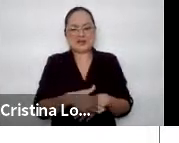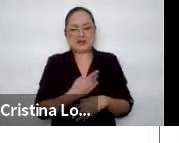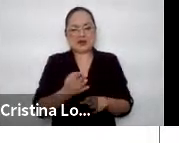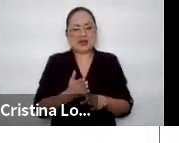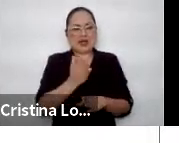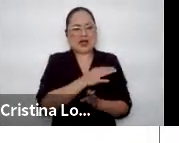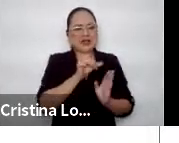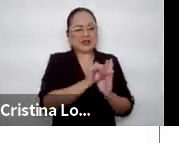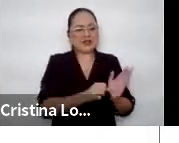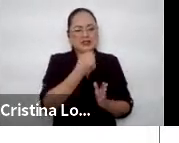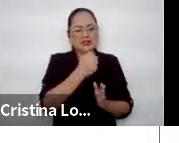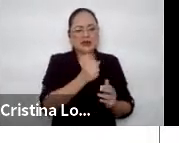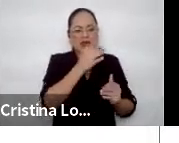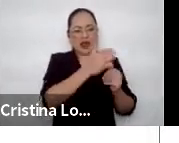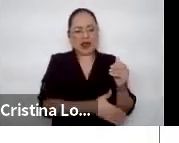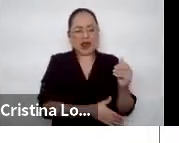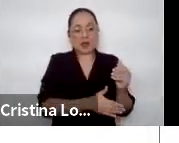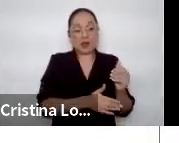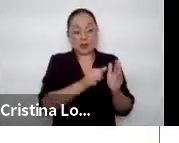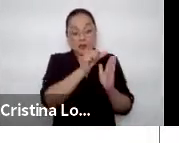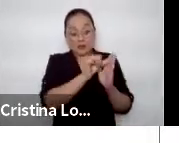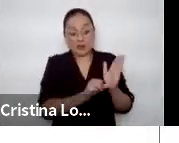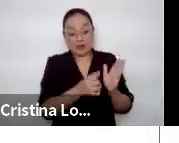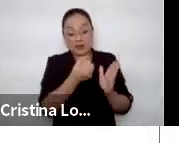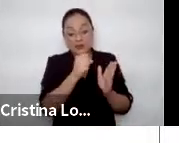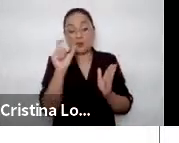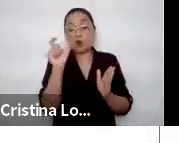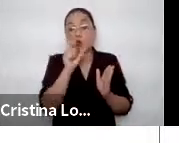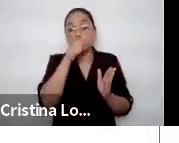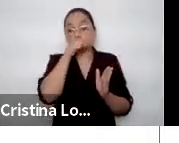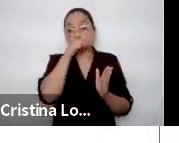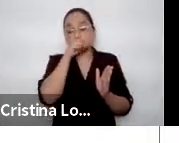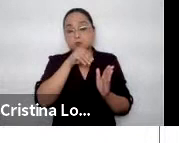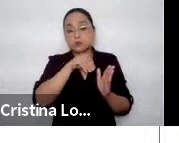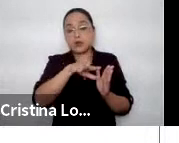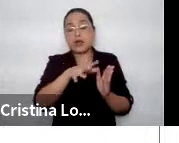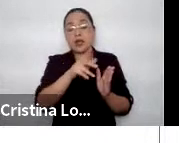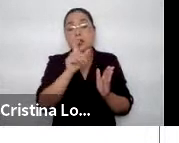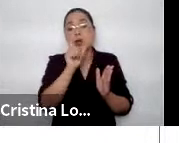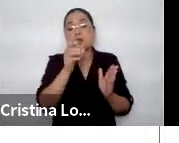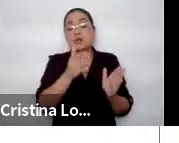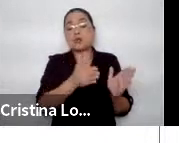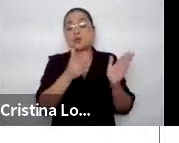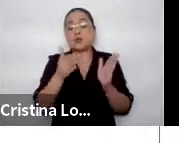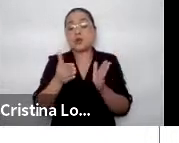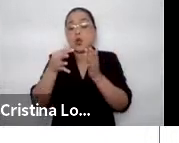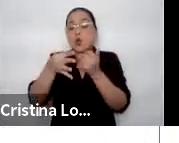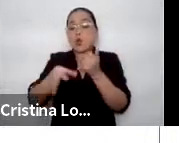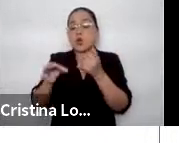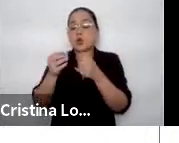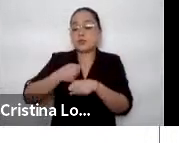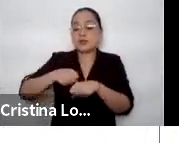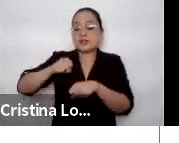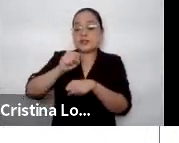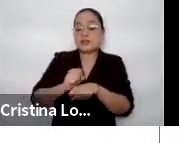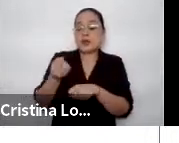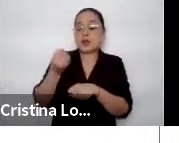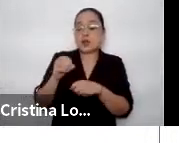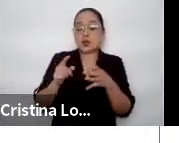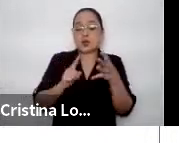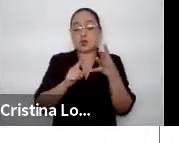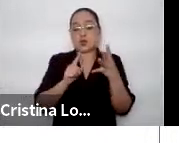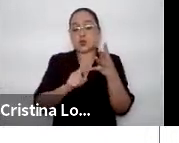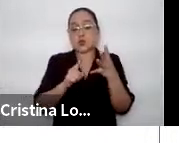septiembre también ya terminó, sí, pero ya terminó, pero estamos apenas comenzando octubre. Entonces se lleva todo un proceso